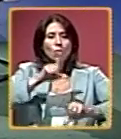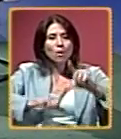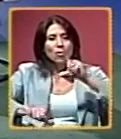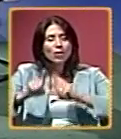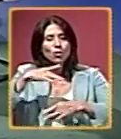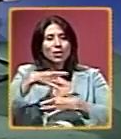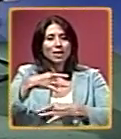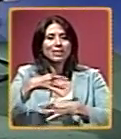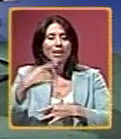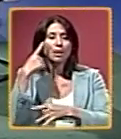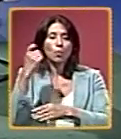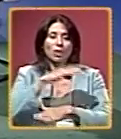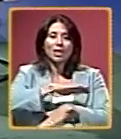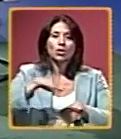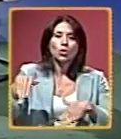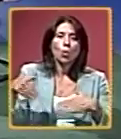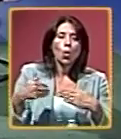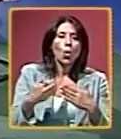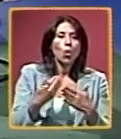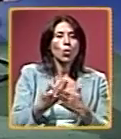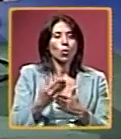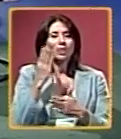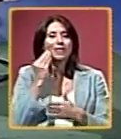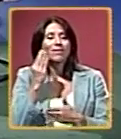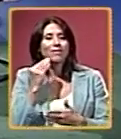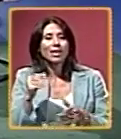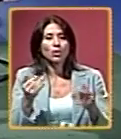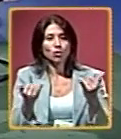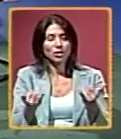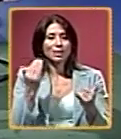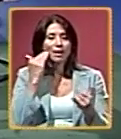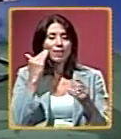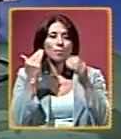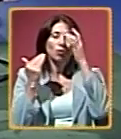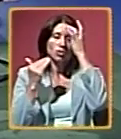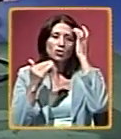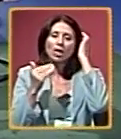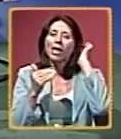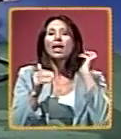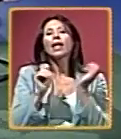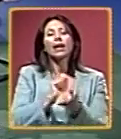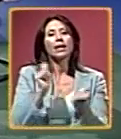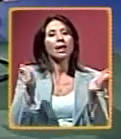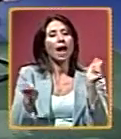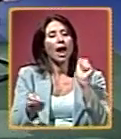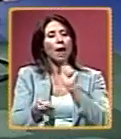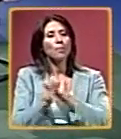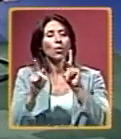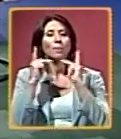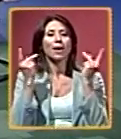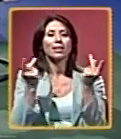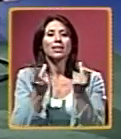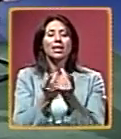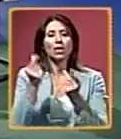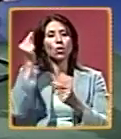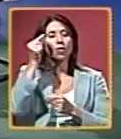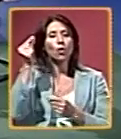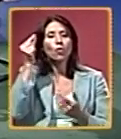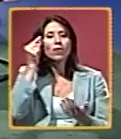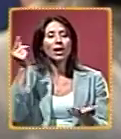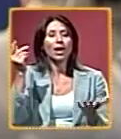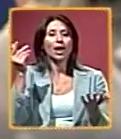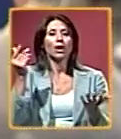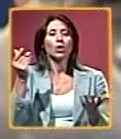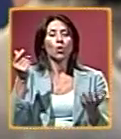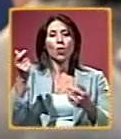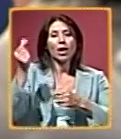interesante, ¿verdad? Por todo lo que se está viviendo. Ya sabemos el cambio de partido en gobierno que se dio con el